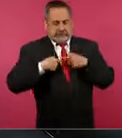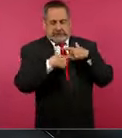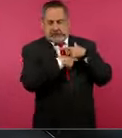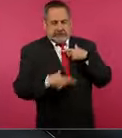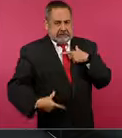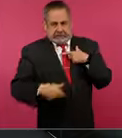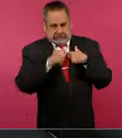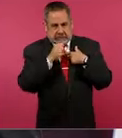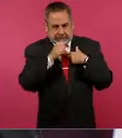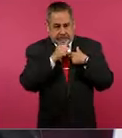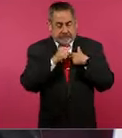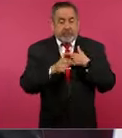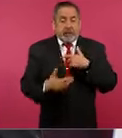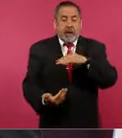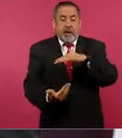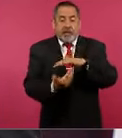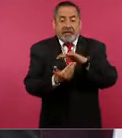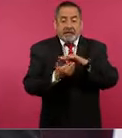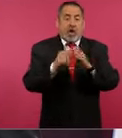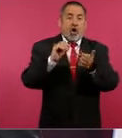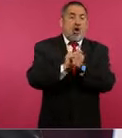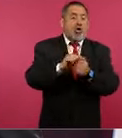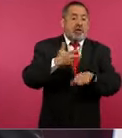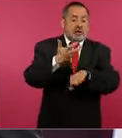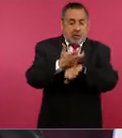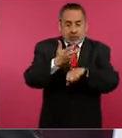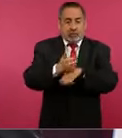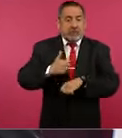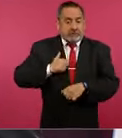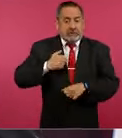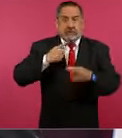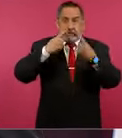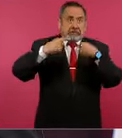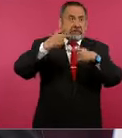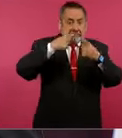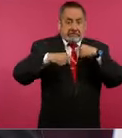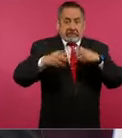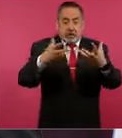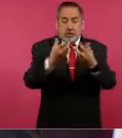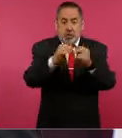y se estaba en las mesas de negociación del tratado.